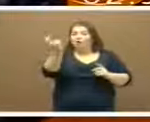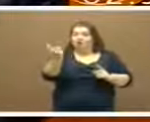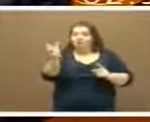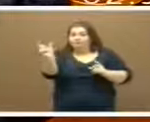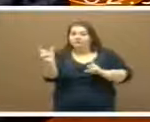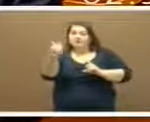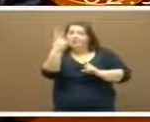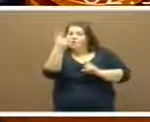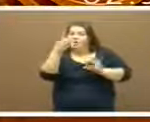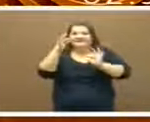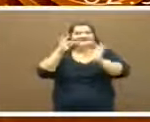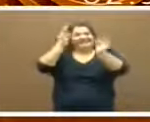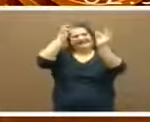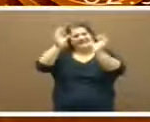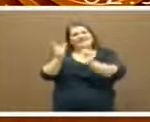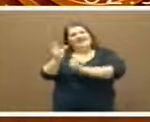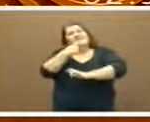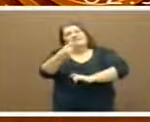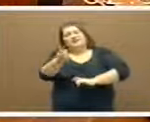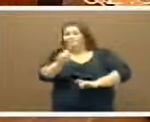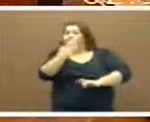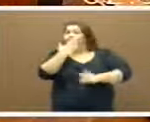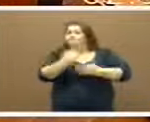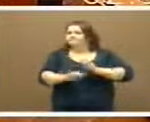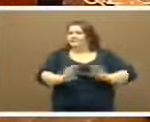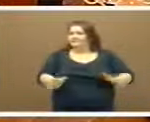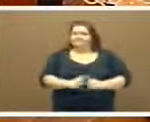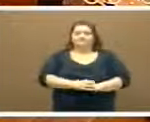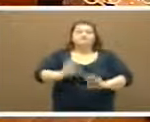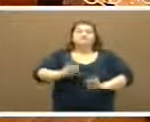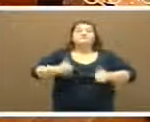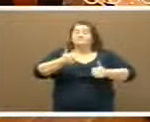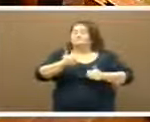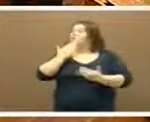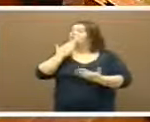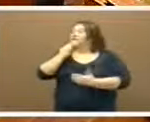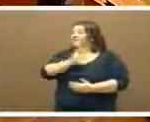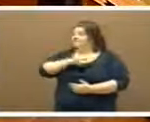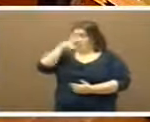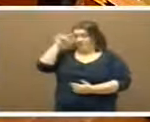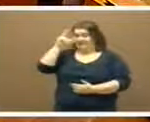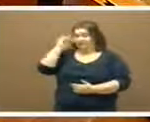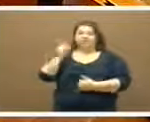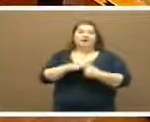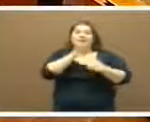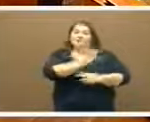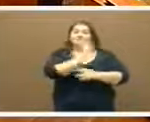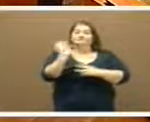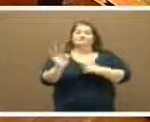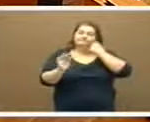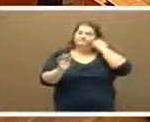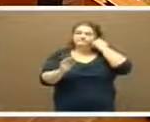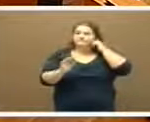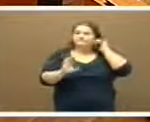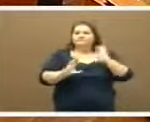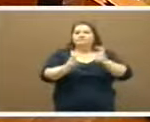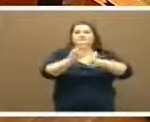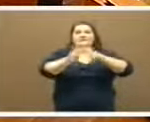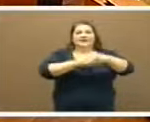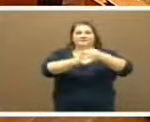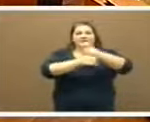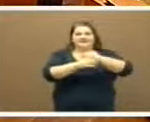no se mencione a uno en particular. Muchas gracias, señor Casco. A continuación, señorías, pasamos al conjunto de